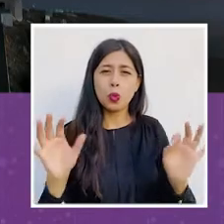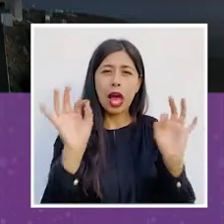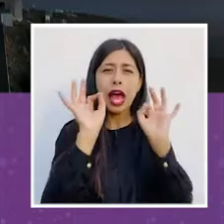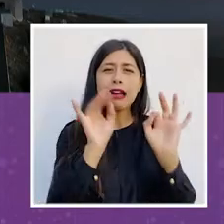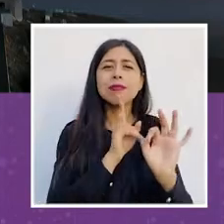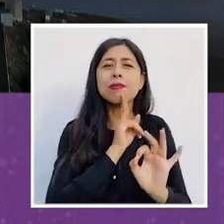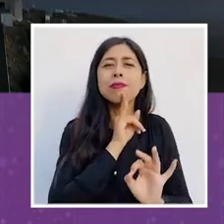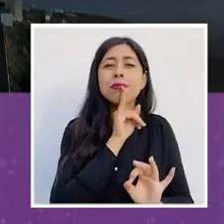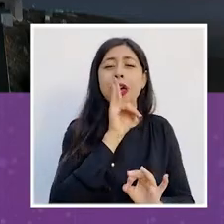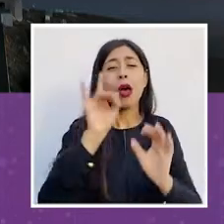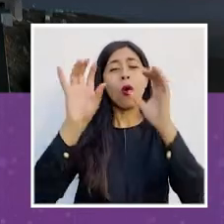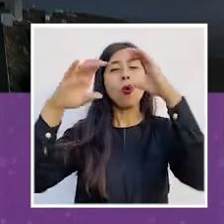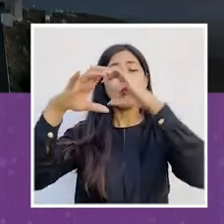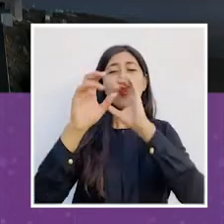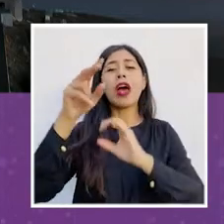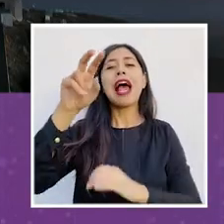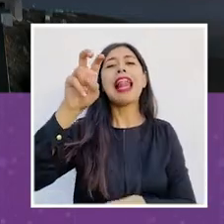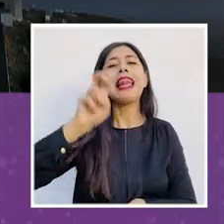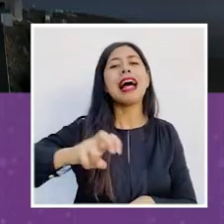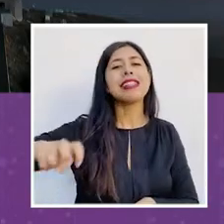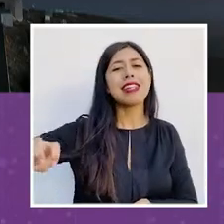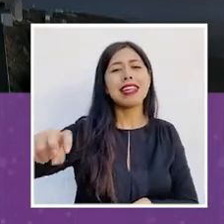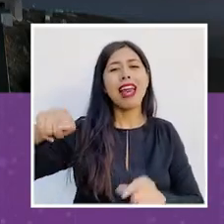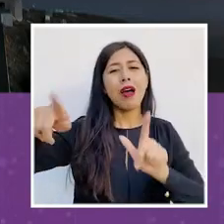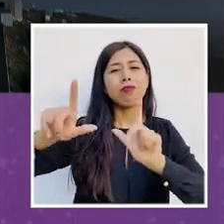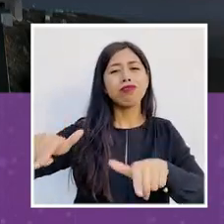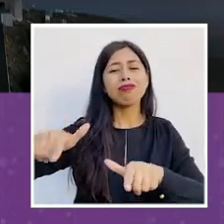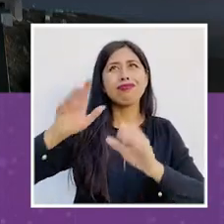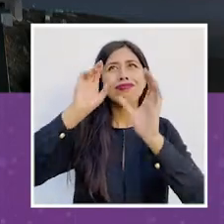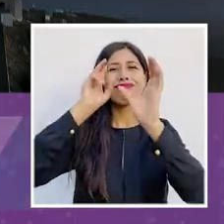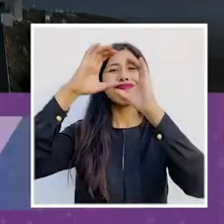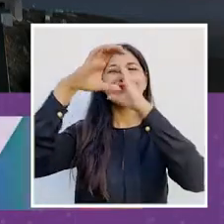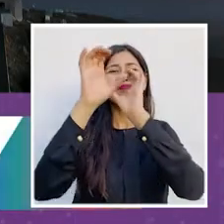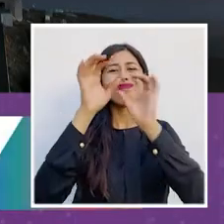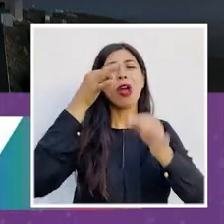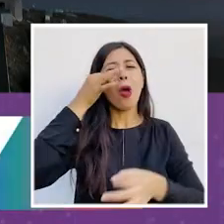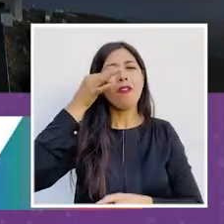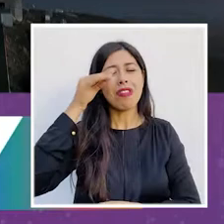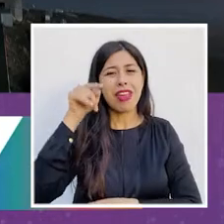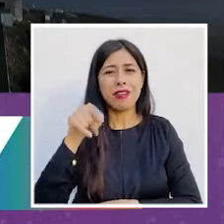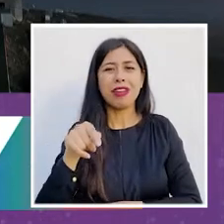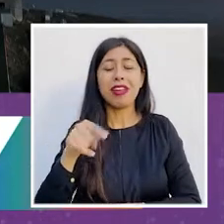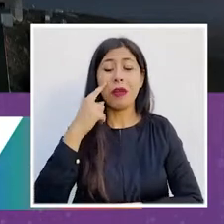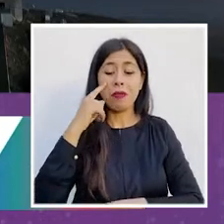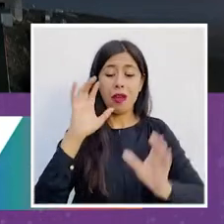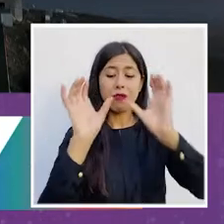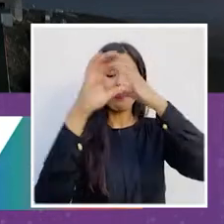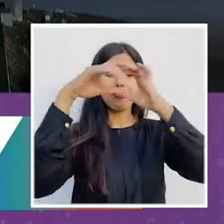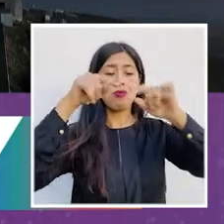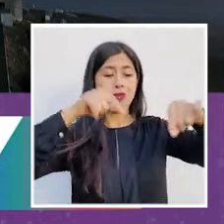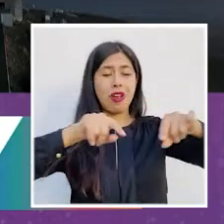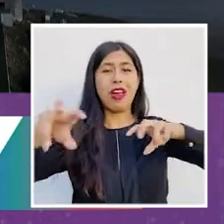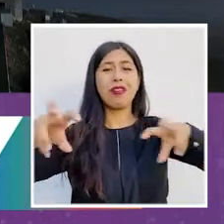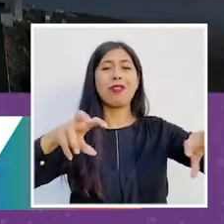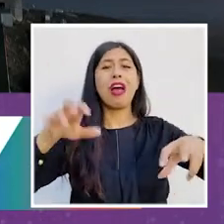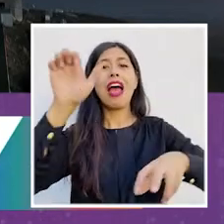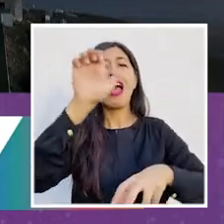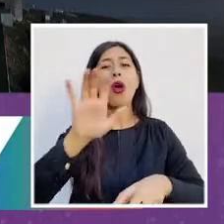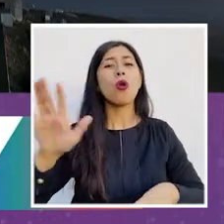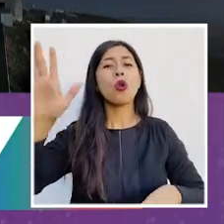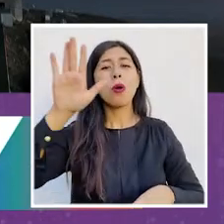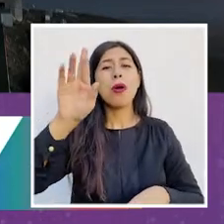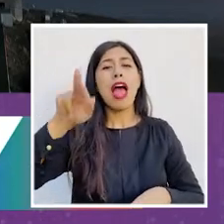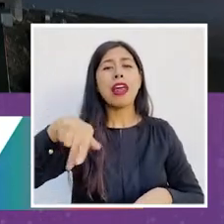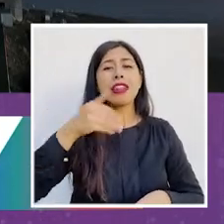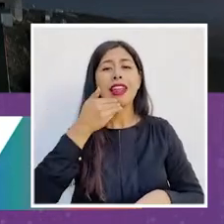tomada desde el observatorio a la silla el año pasado. Pueden ver abajo los telescopios del observatorio europeo